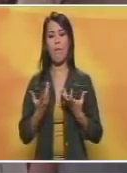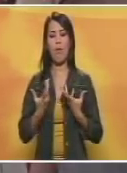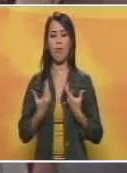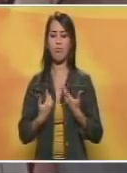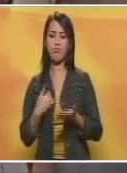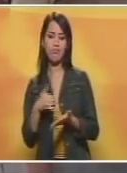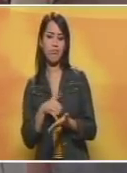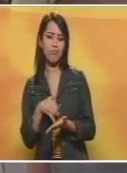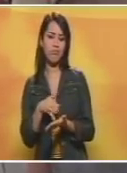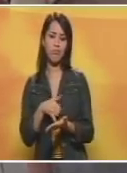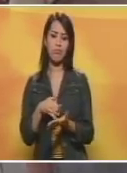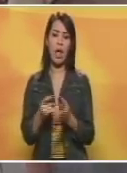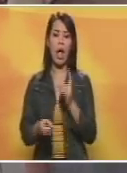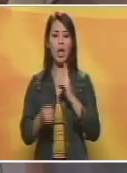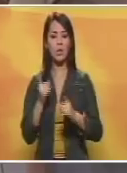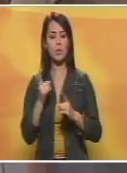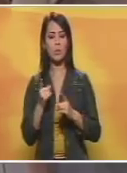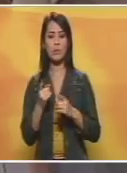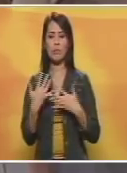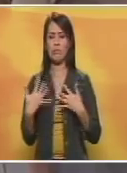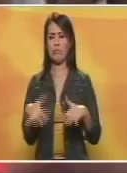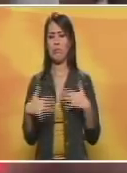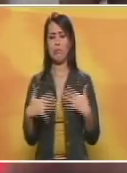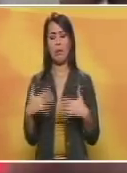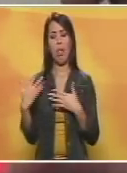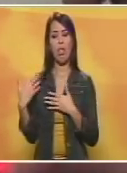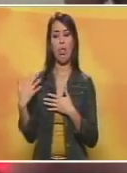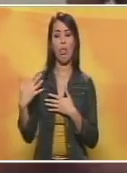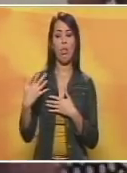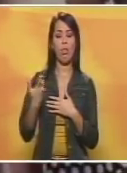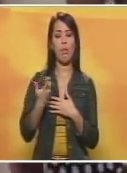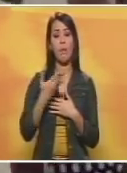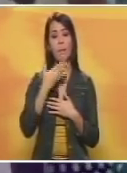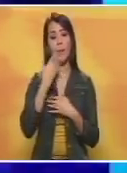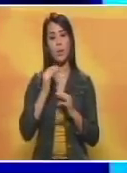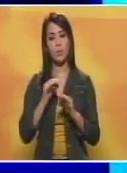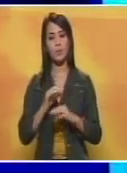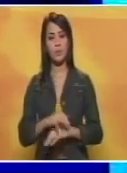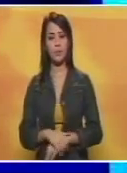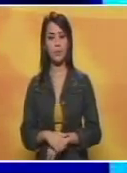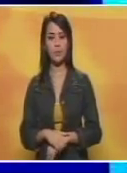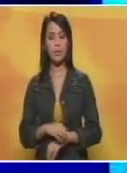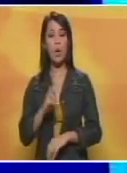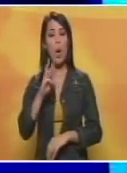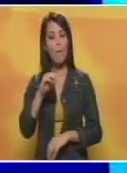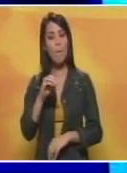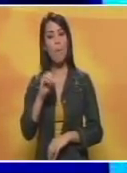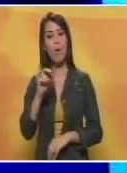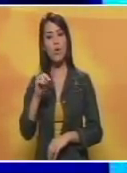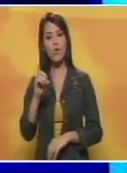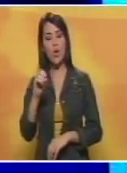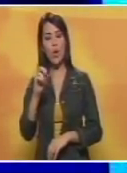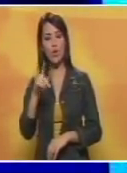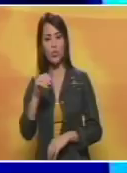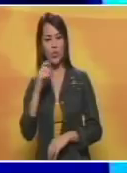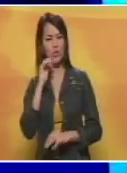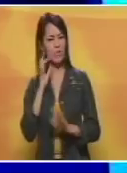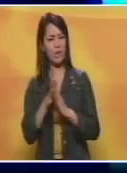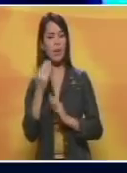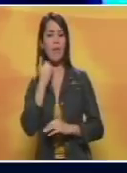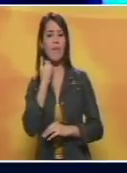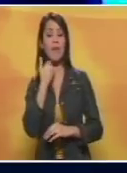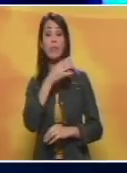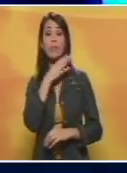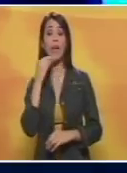el paciente puede presentar fatiga extrema después del tiempo estimado de recuperación la mononucleosis es una patología frecuente en